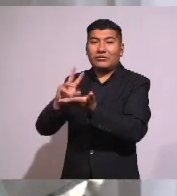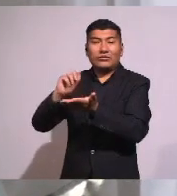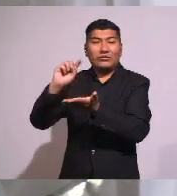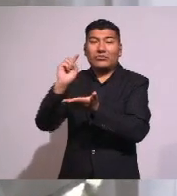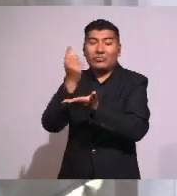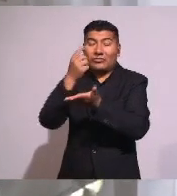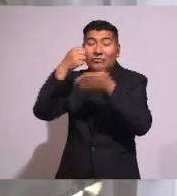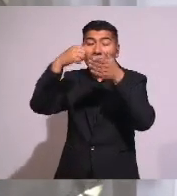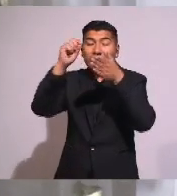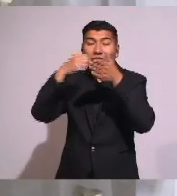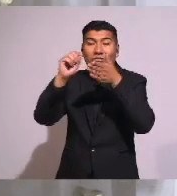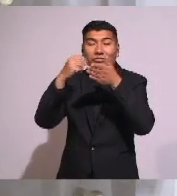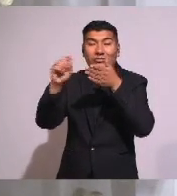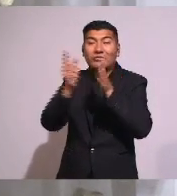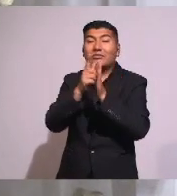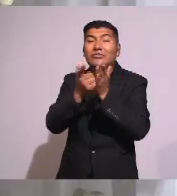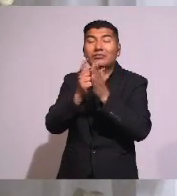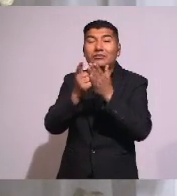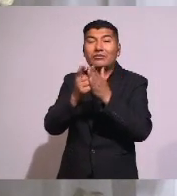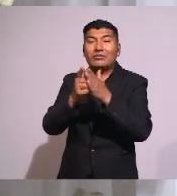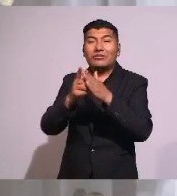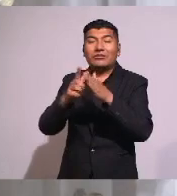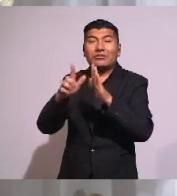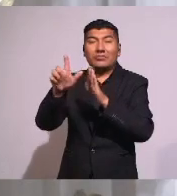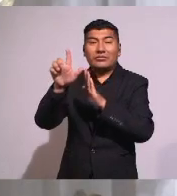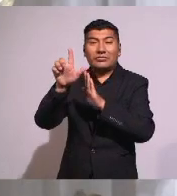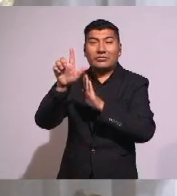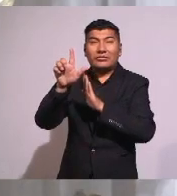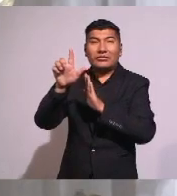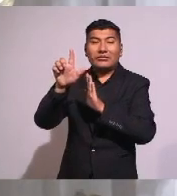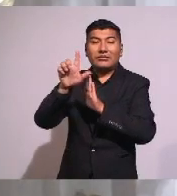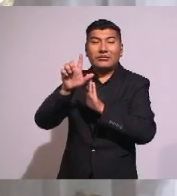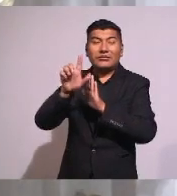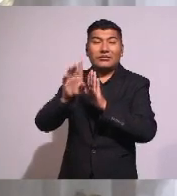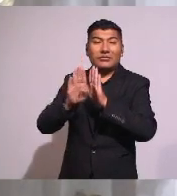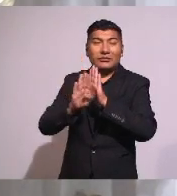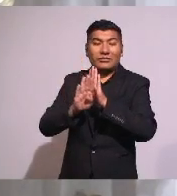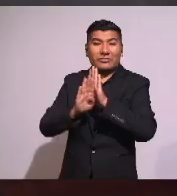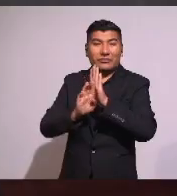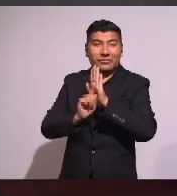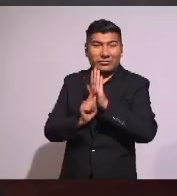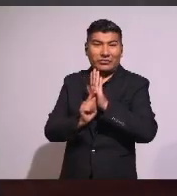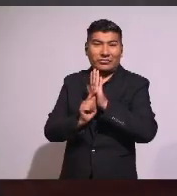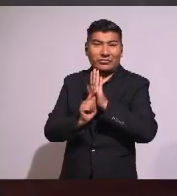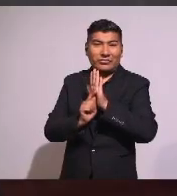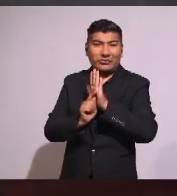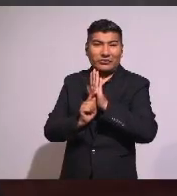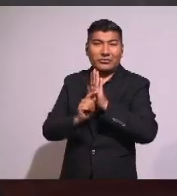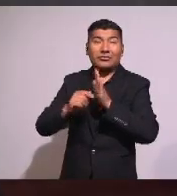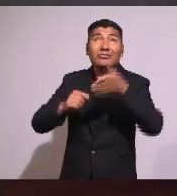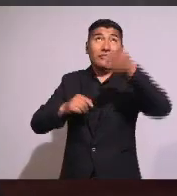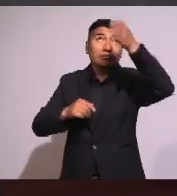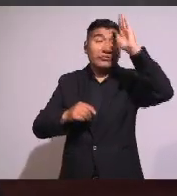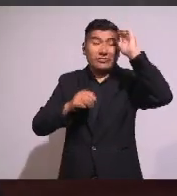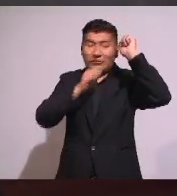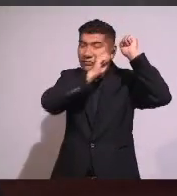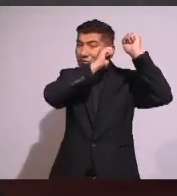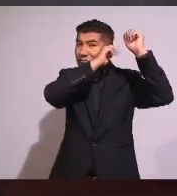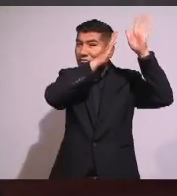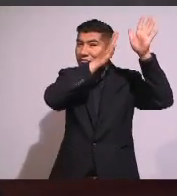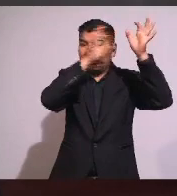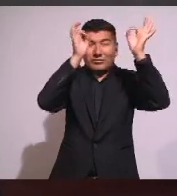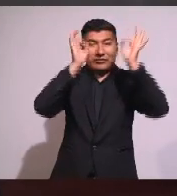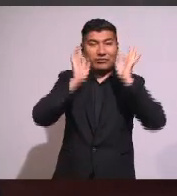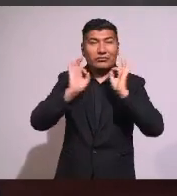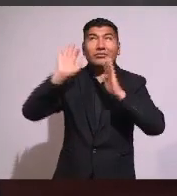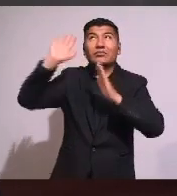simple cumplimiento del libro del Levítico, sino sobre todo es Dios Padre el modelo del ofrecimiento